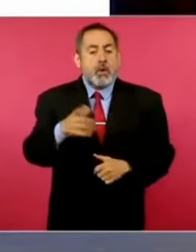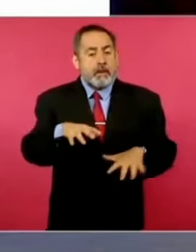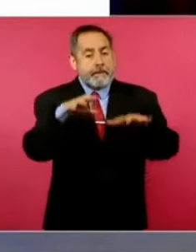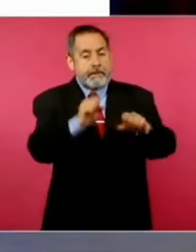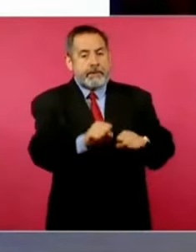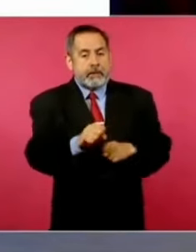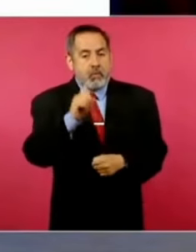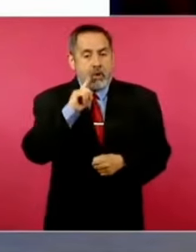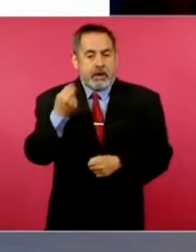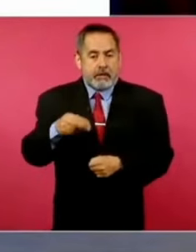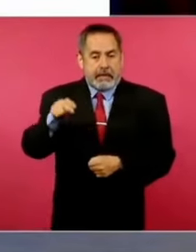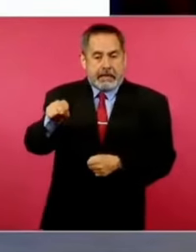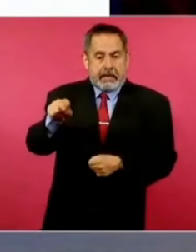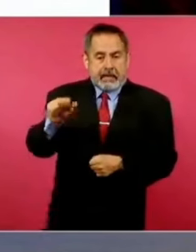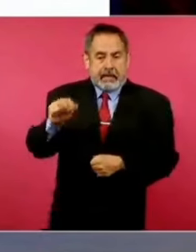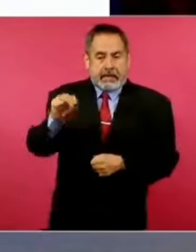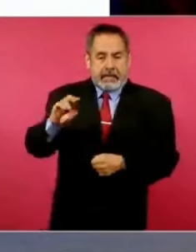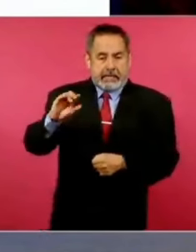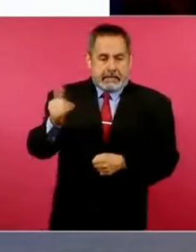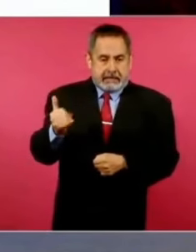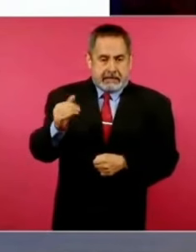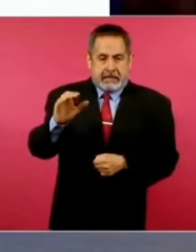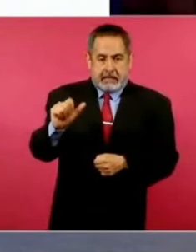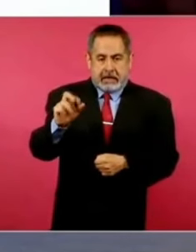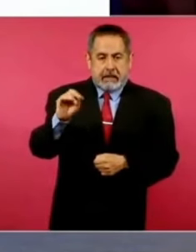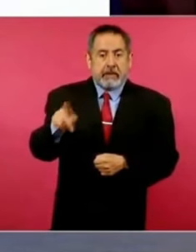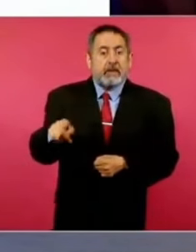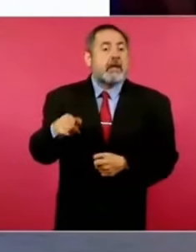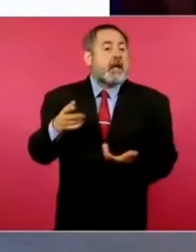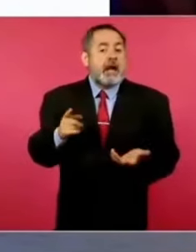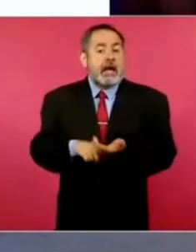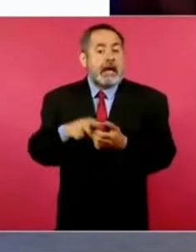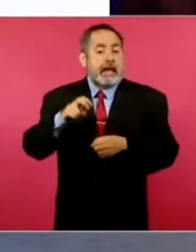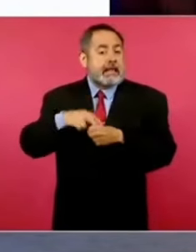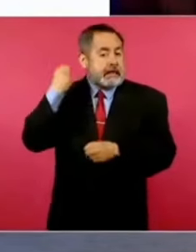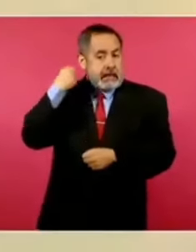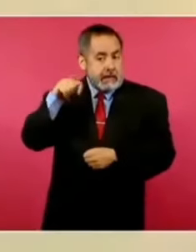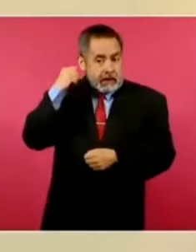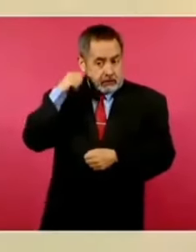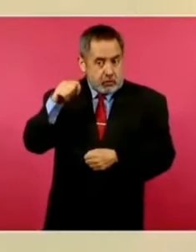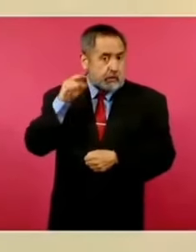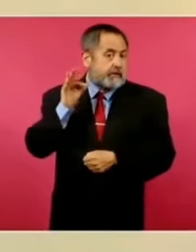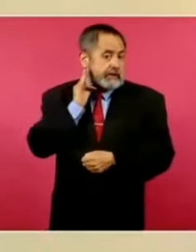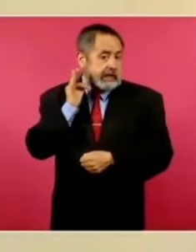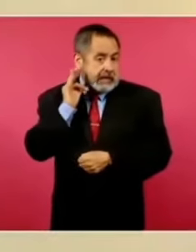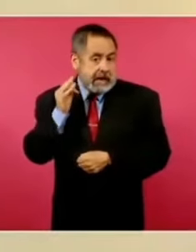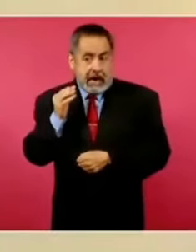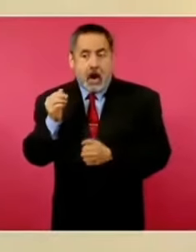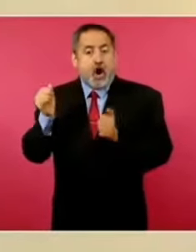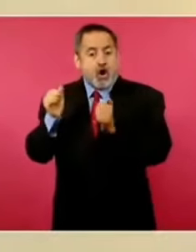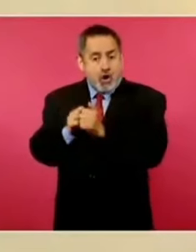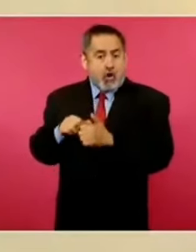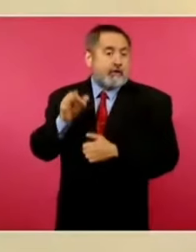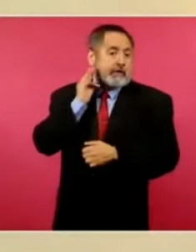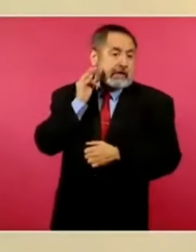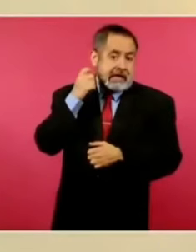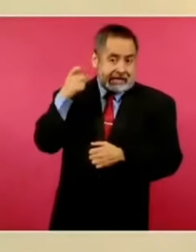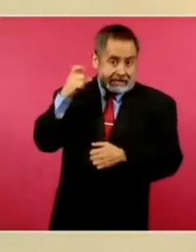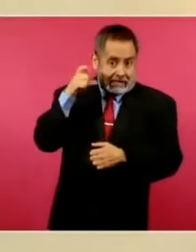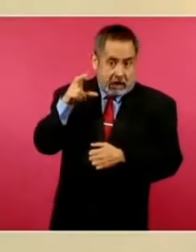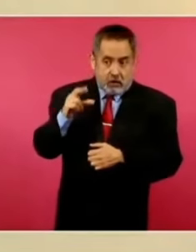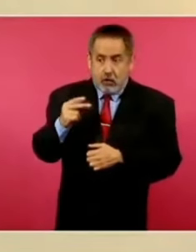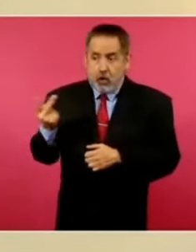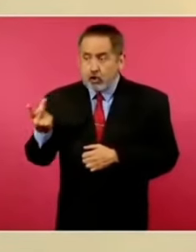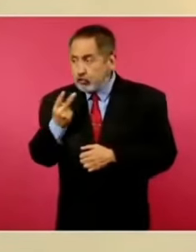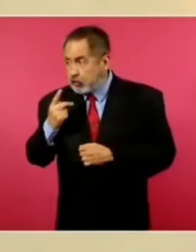Nancy del Carmen ella fue detenida por la fiscalía de Tabasco con el apoyo de la Fiscalía de Quintana ro tras